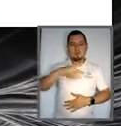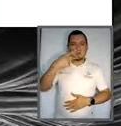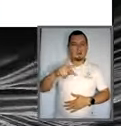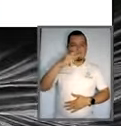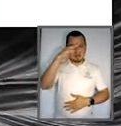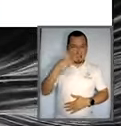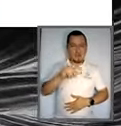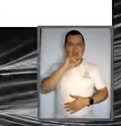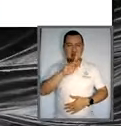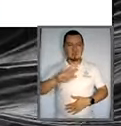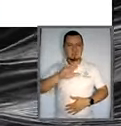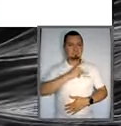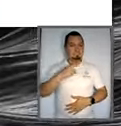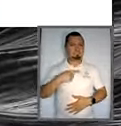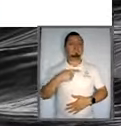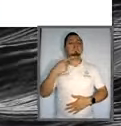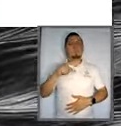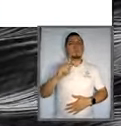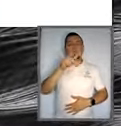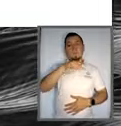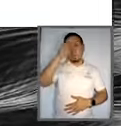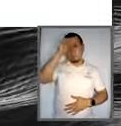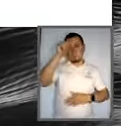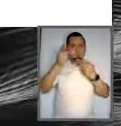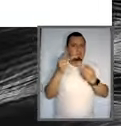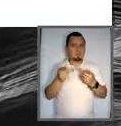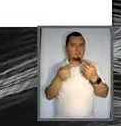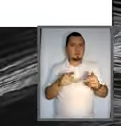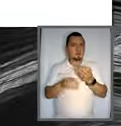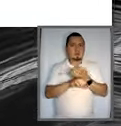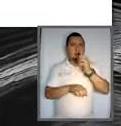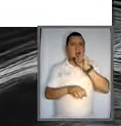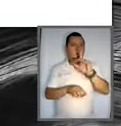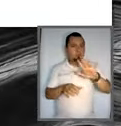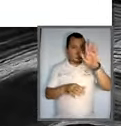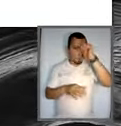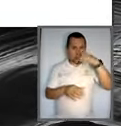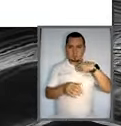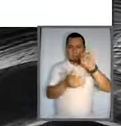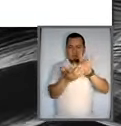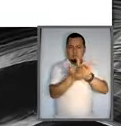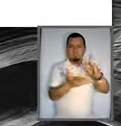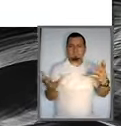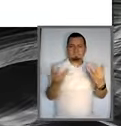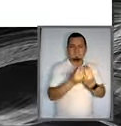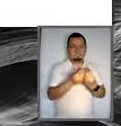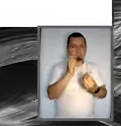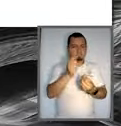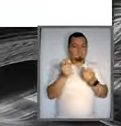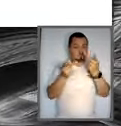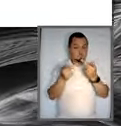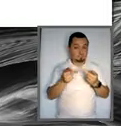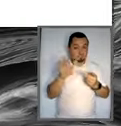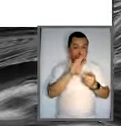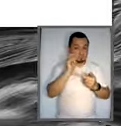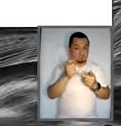calendario escolar, todavía no está el acuerdo tomado a nivel local de cuándo sería la fecha. Reitero, porque más bien es la pandemia la que nos va a marcar la pauta